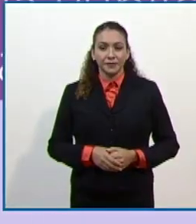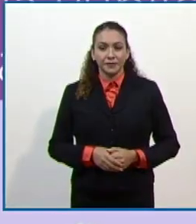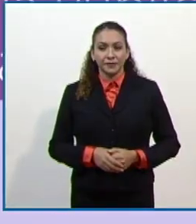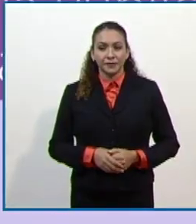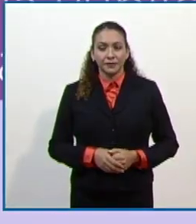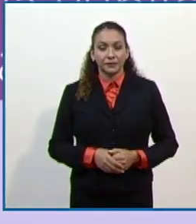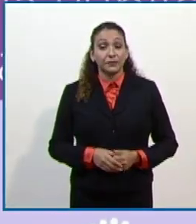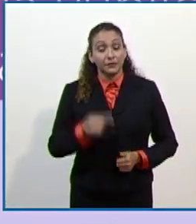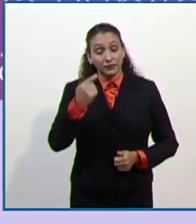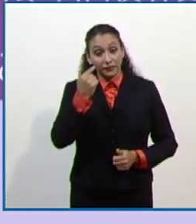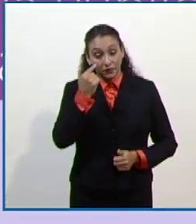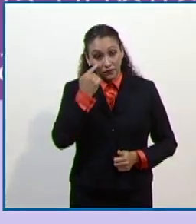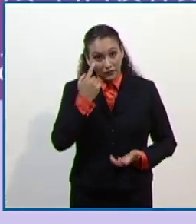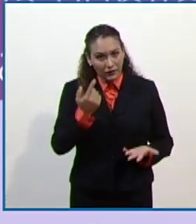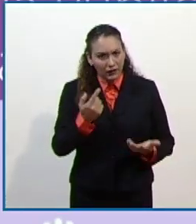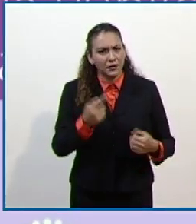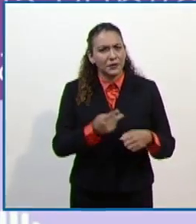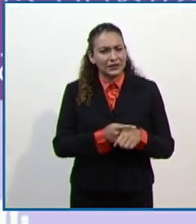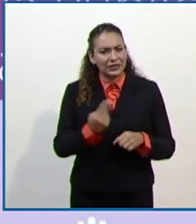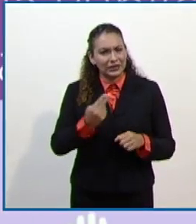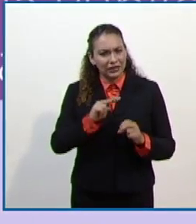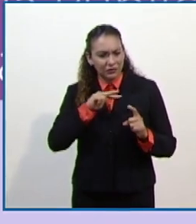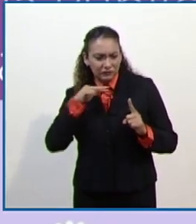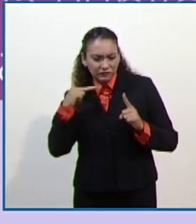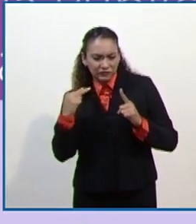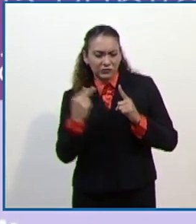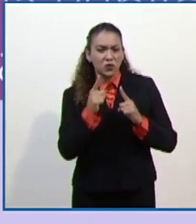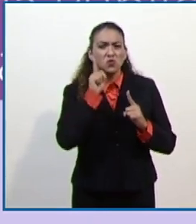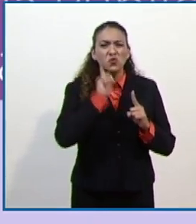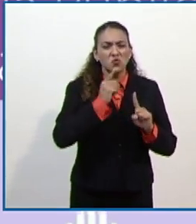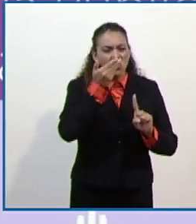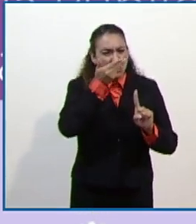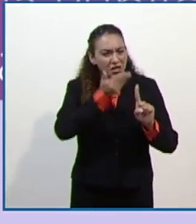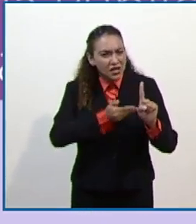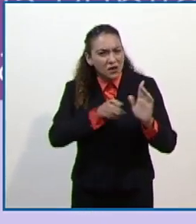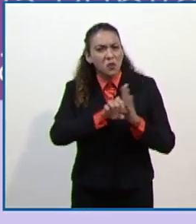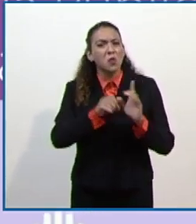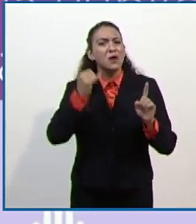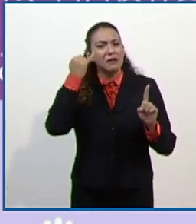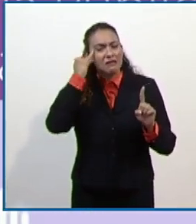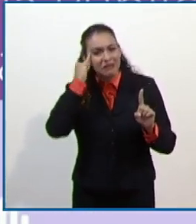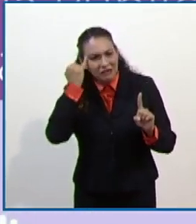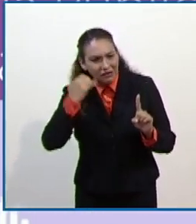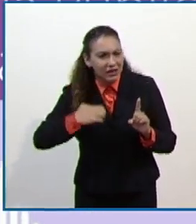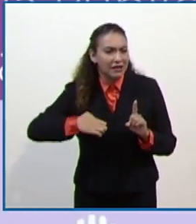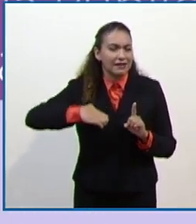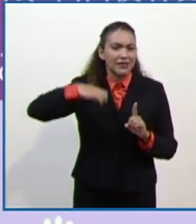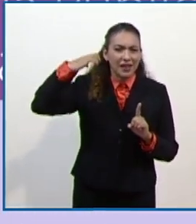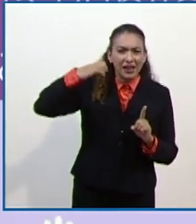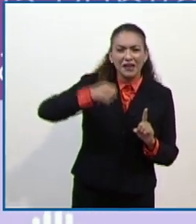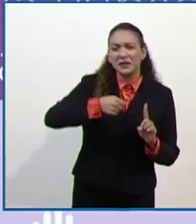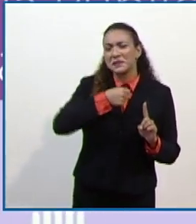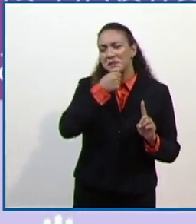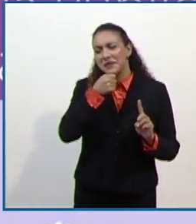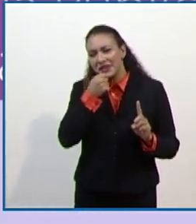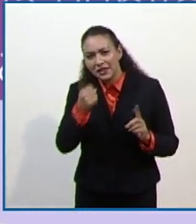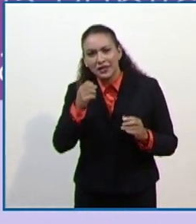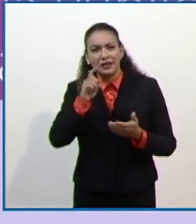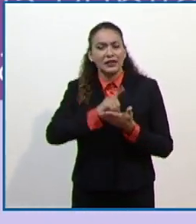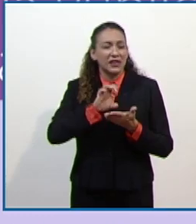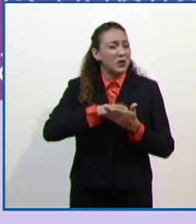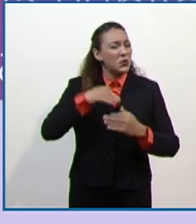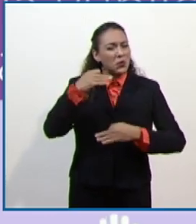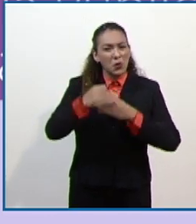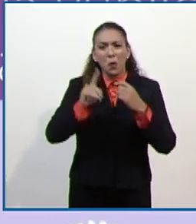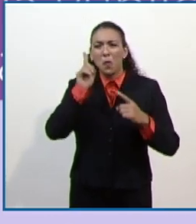Atendemos de una manera con perspectiva de género, de manera interseccional, de todas las edades, de todas las condiciones y que